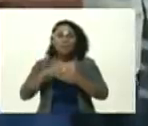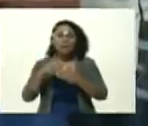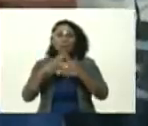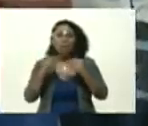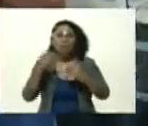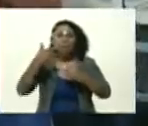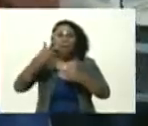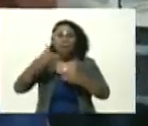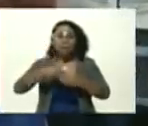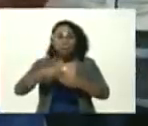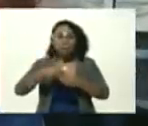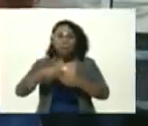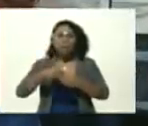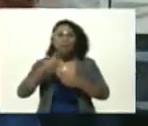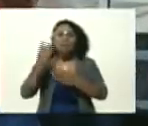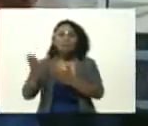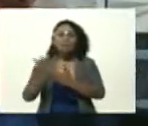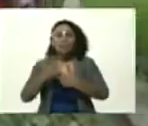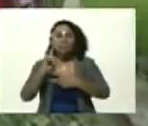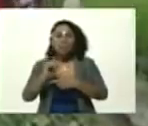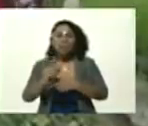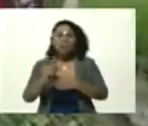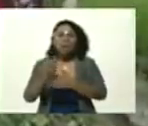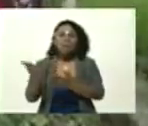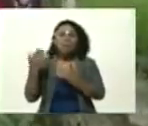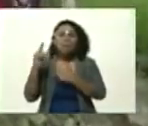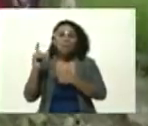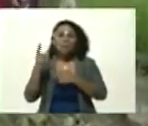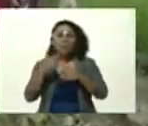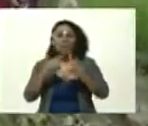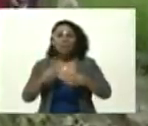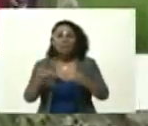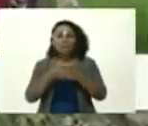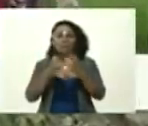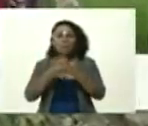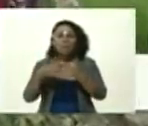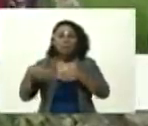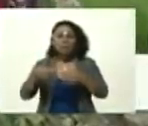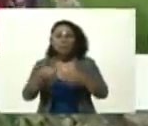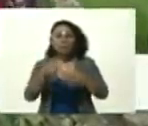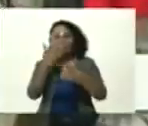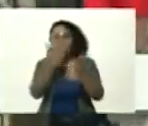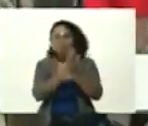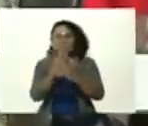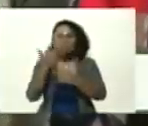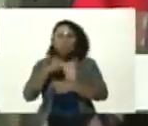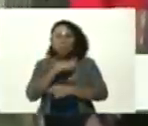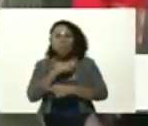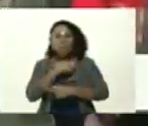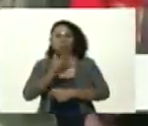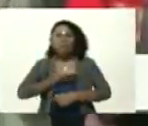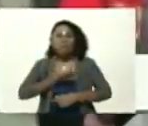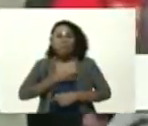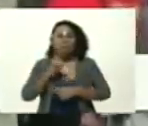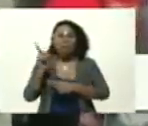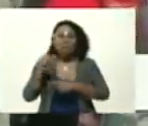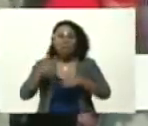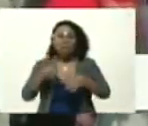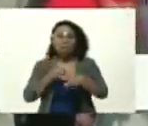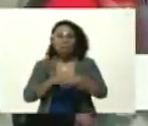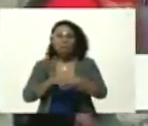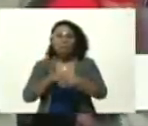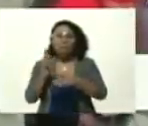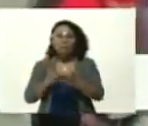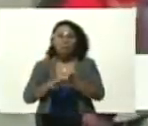combustible. Hemos recibido también el apoyo de los diferentes sectores productivos de la zona. Ahí al frente nuestros alcaldes. Ahí está en este momento haciendo